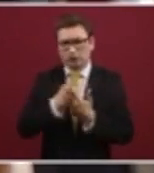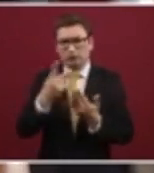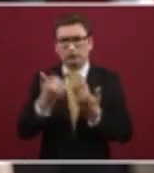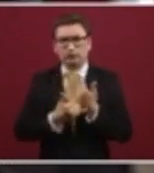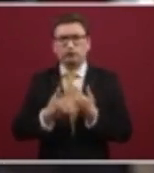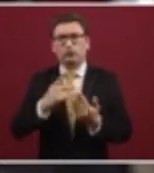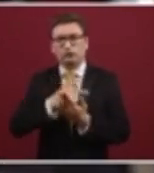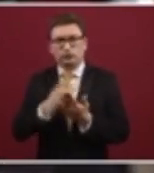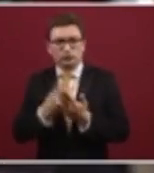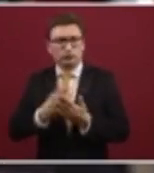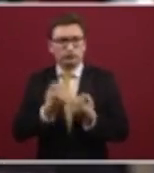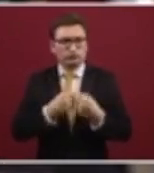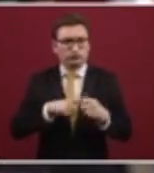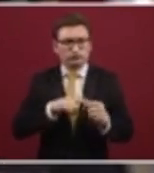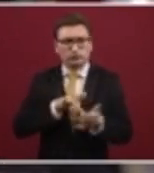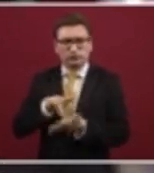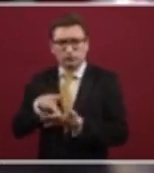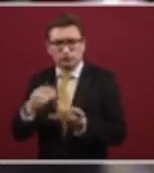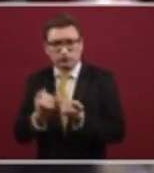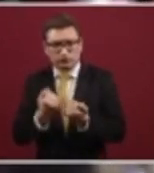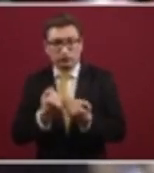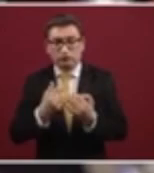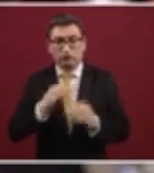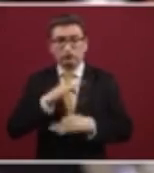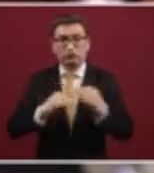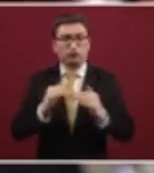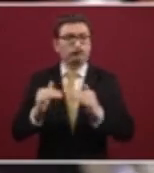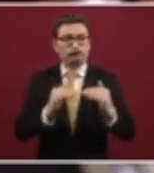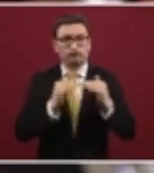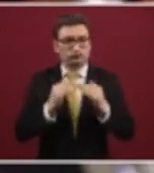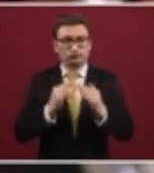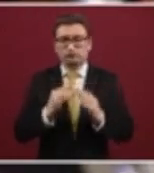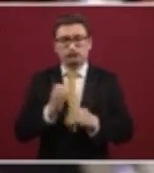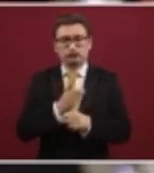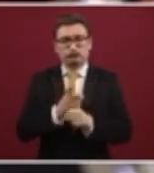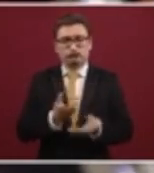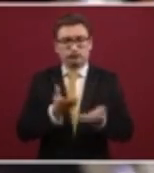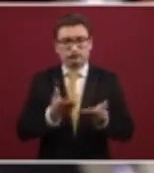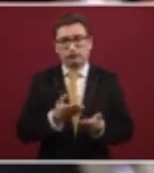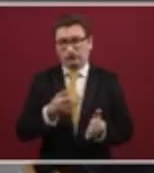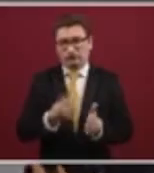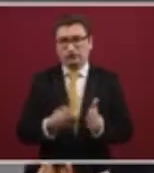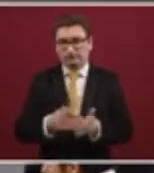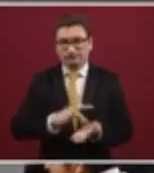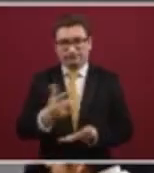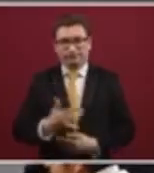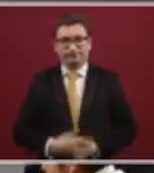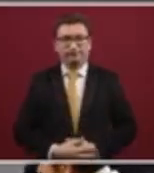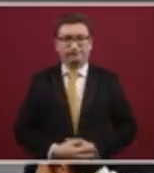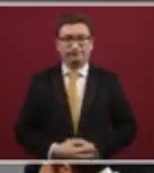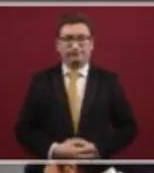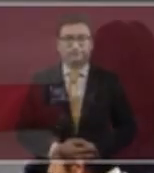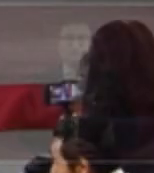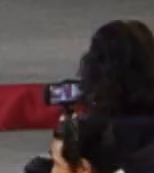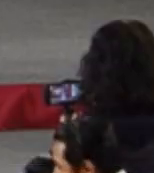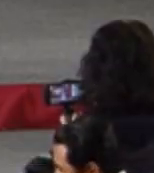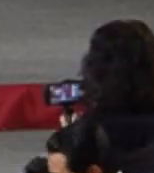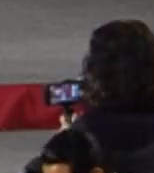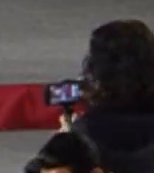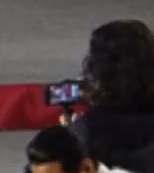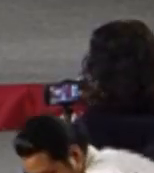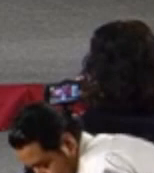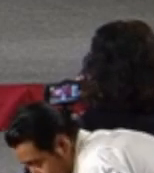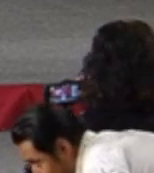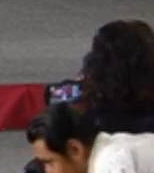de redistribución del ingreso y igualdad de oportunidades, no vamos a tener un gran resultado. Gracias. Muy bien, muy bien. Muy